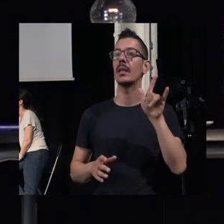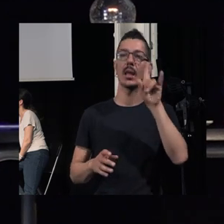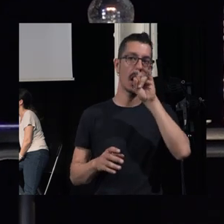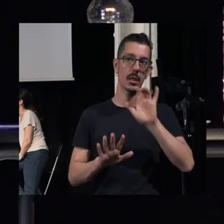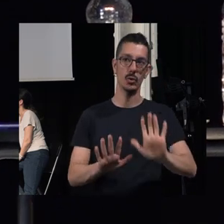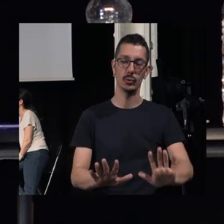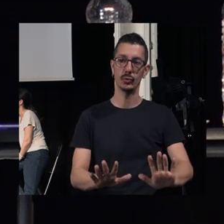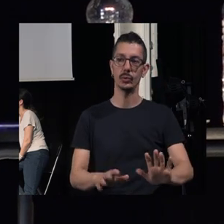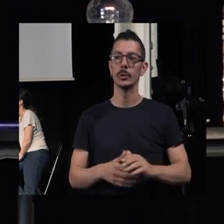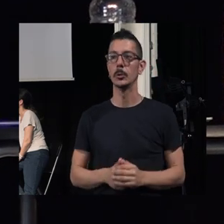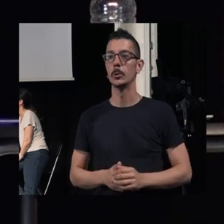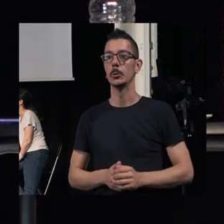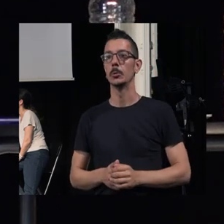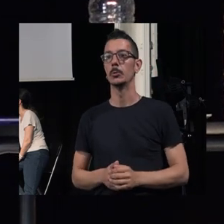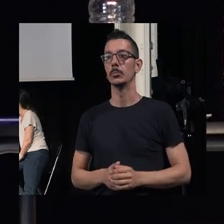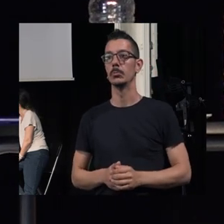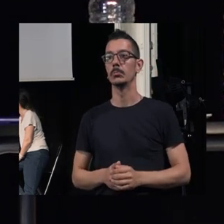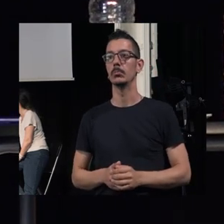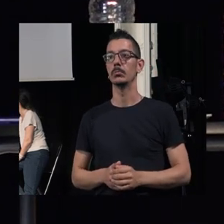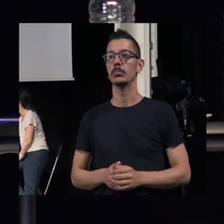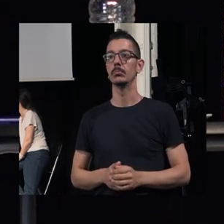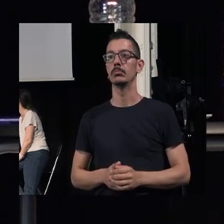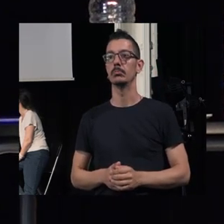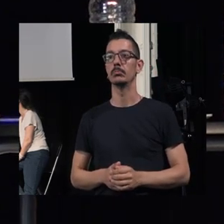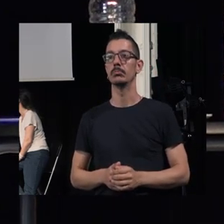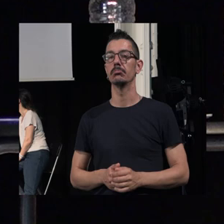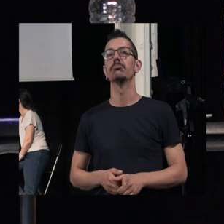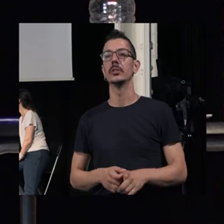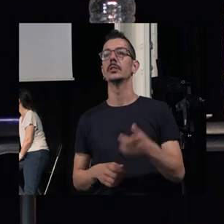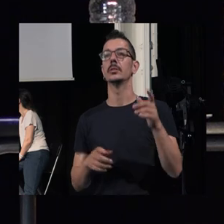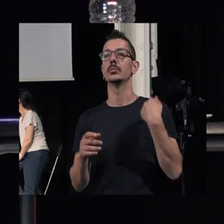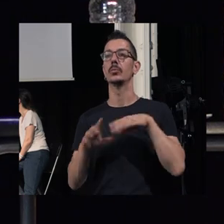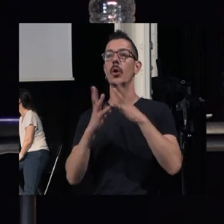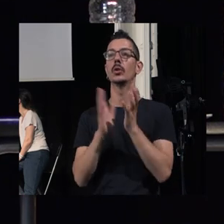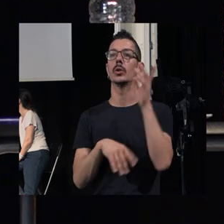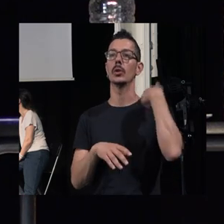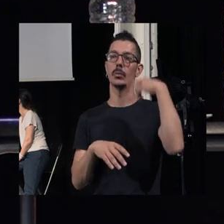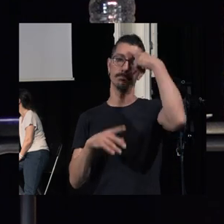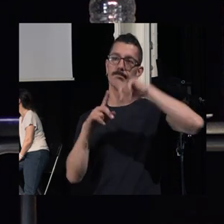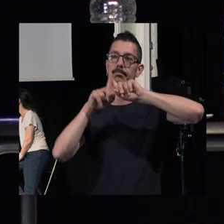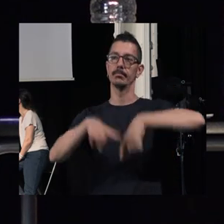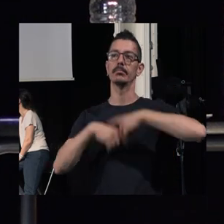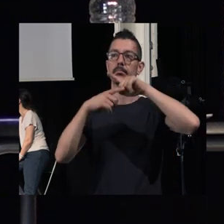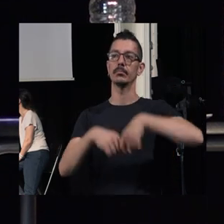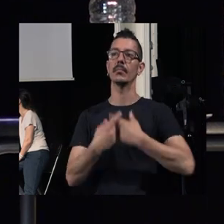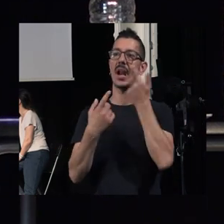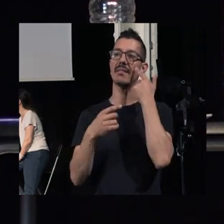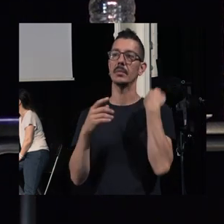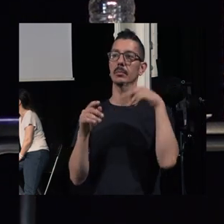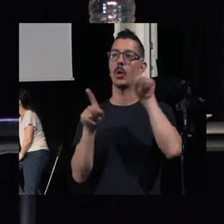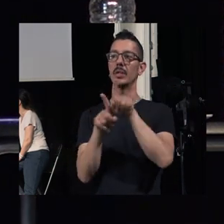mundo, o cómo repiensa realmente el género. Creo que supone un avance